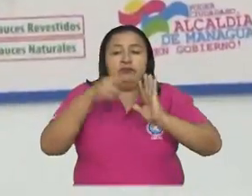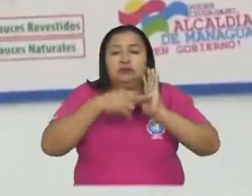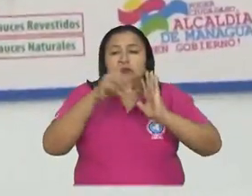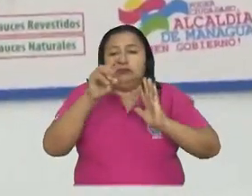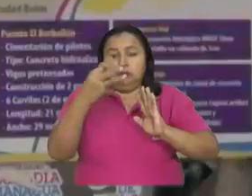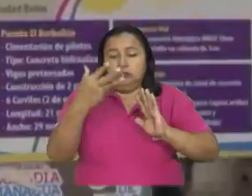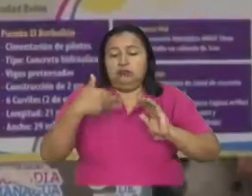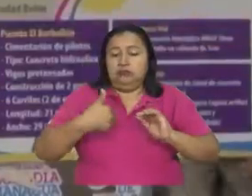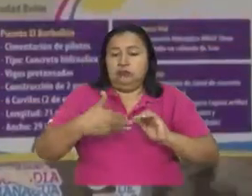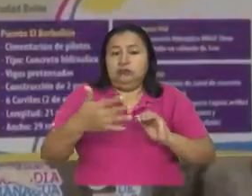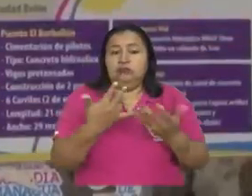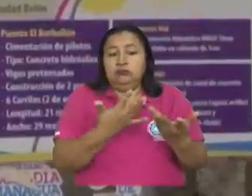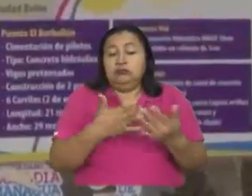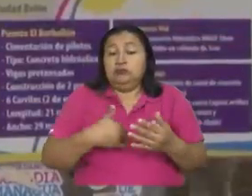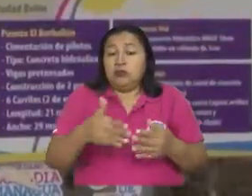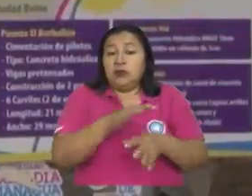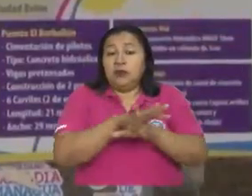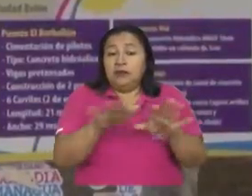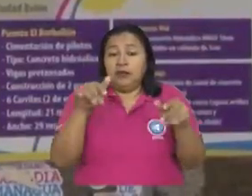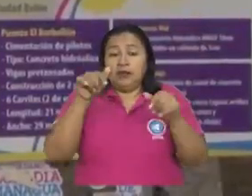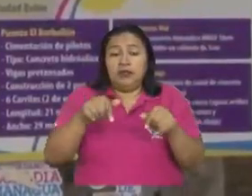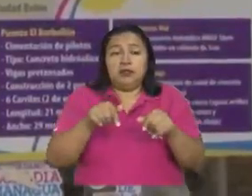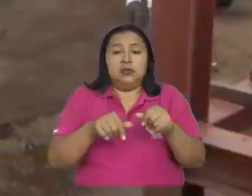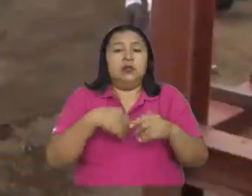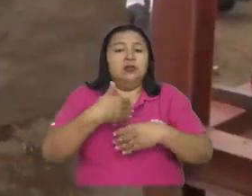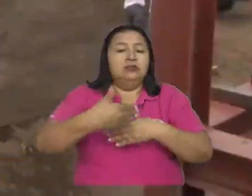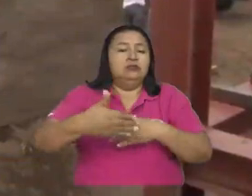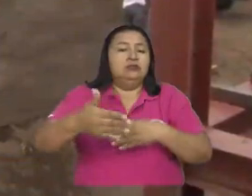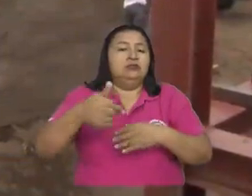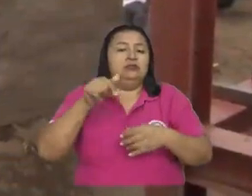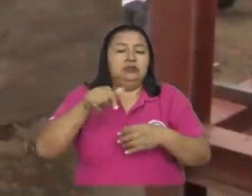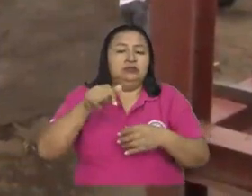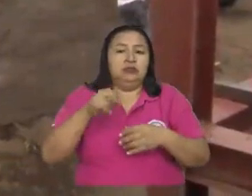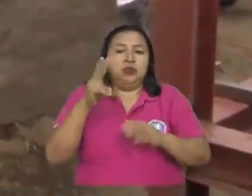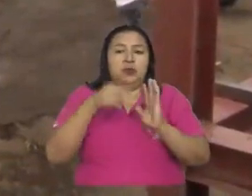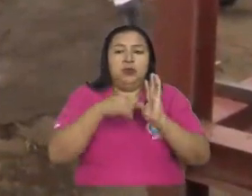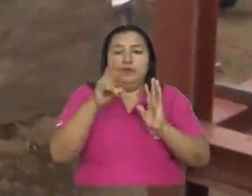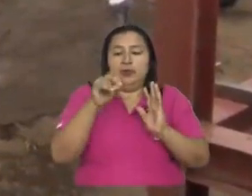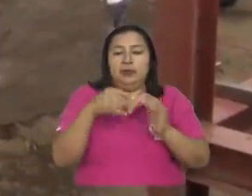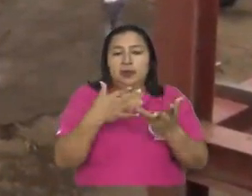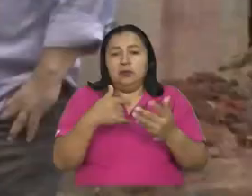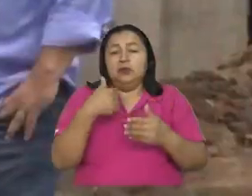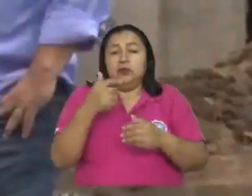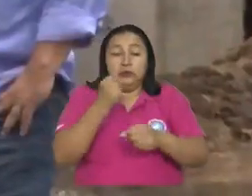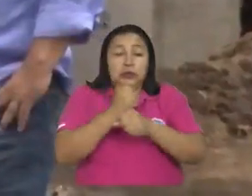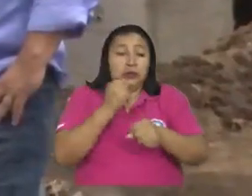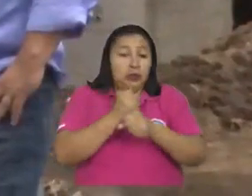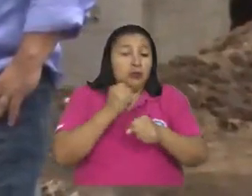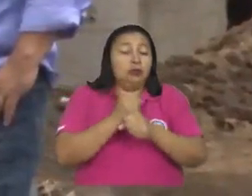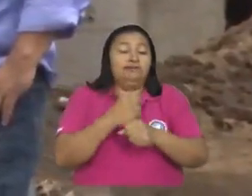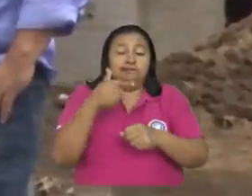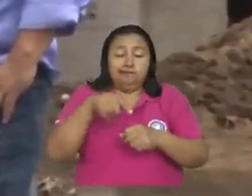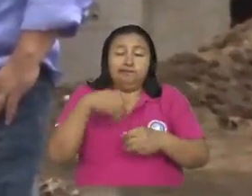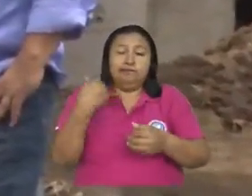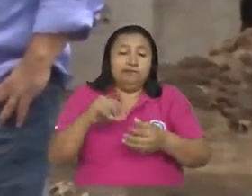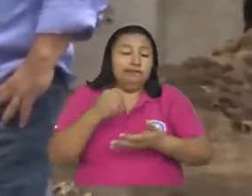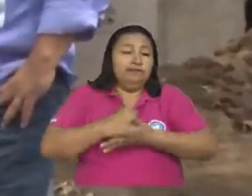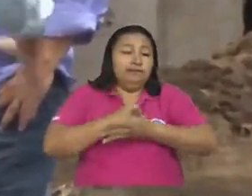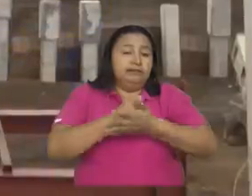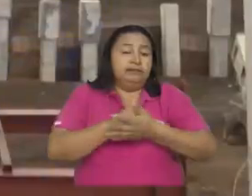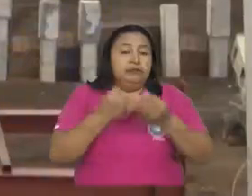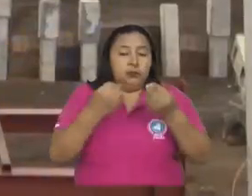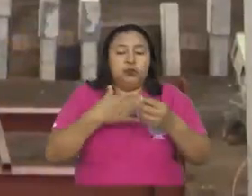y esperamos concluirlo ya este 2020. Entonces es una obra que va a venir